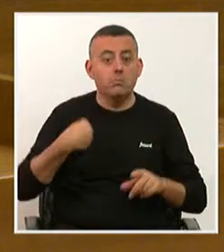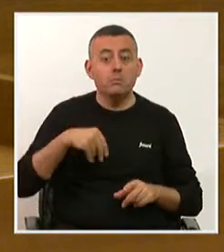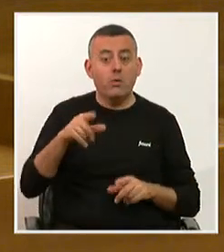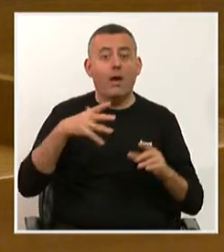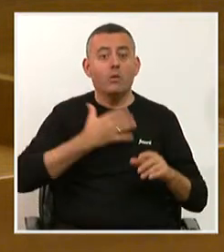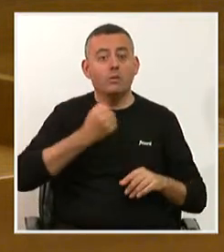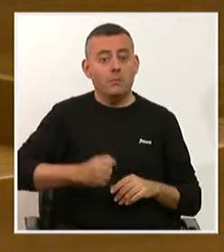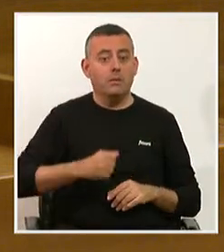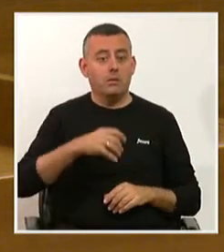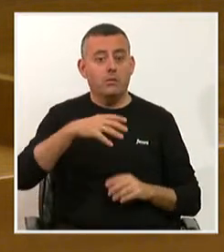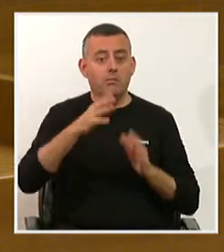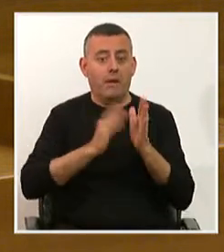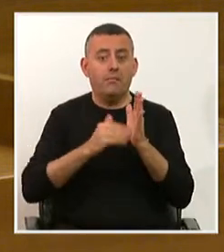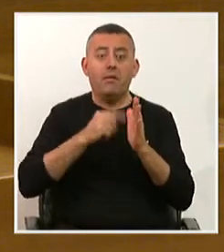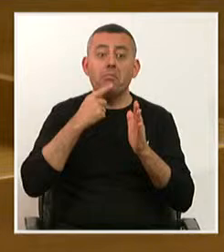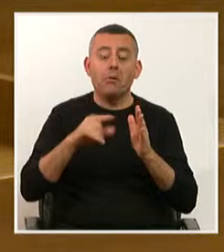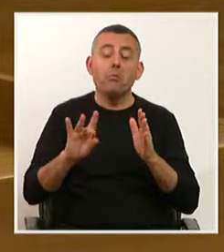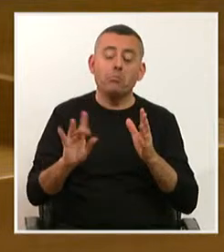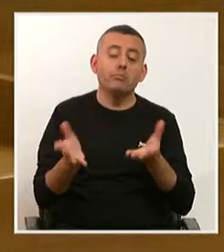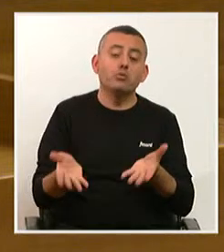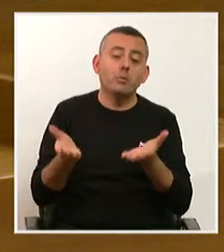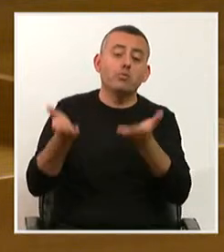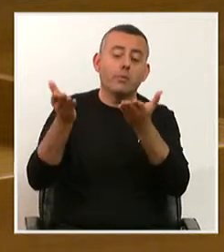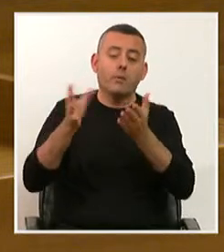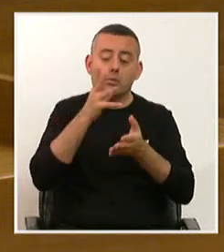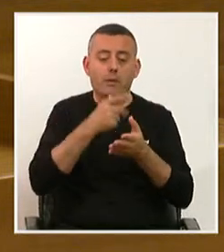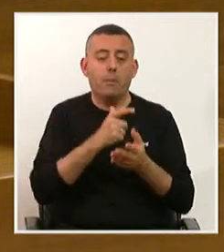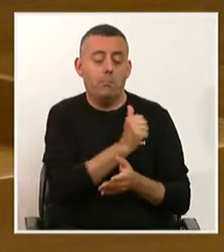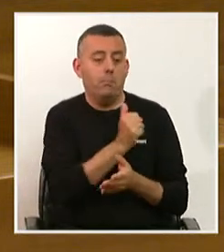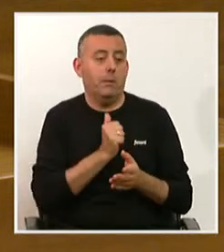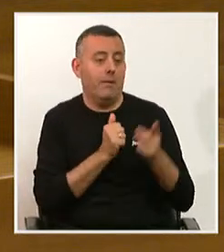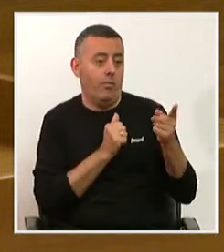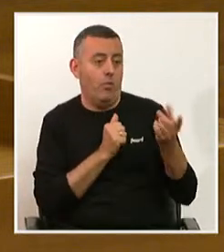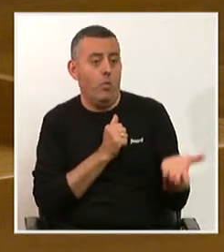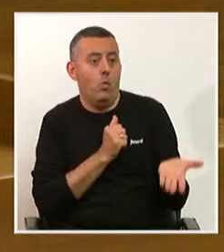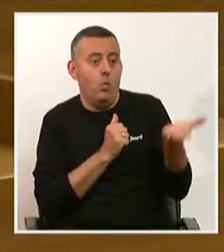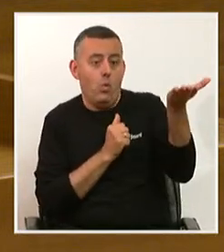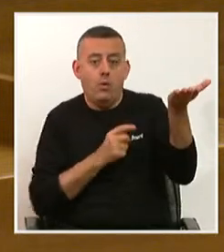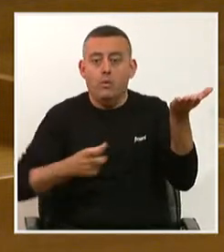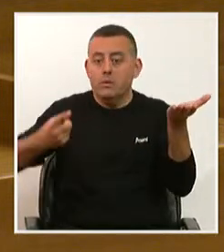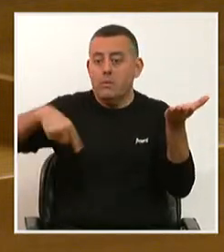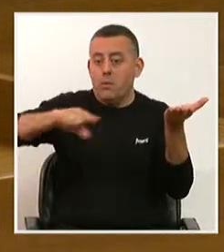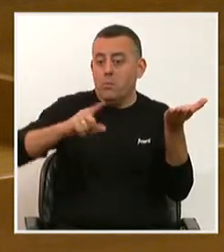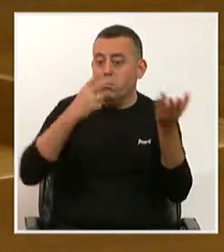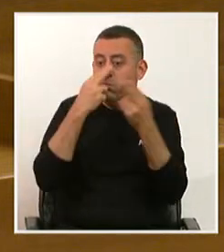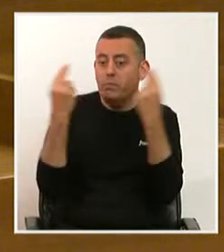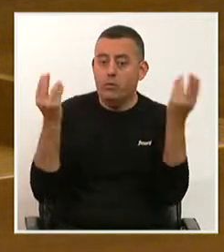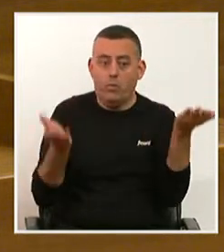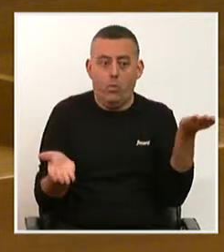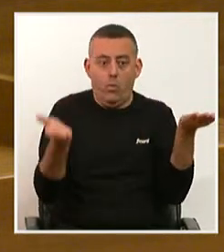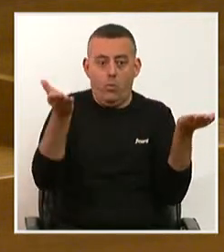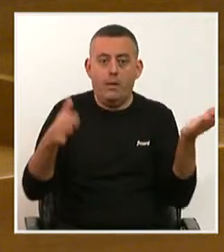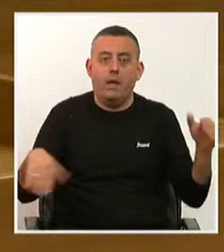de quear al mercat priv que es una barar